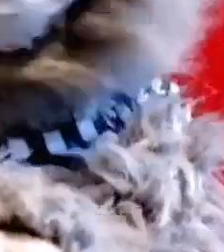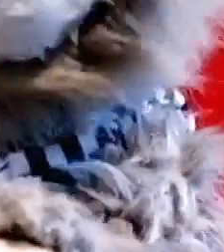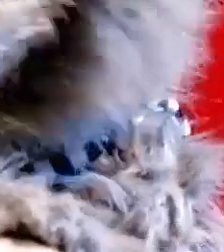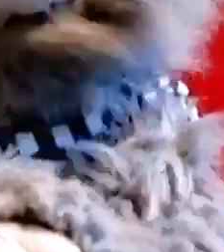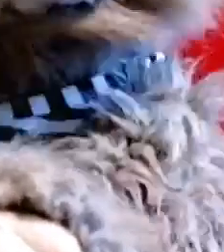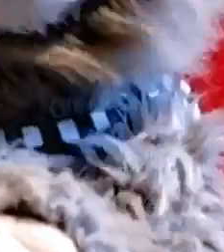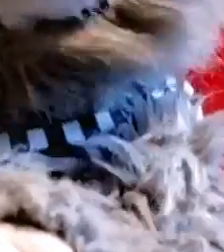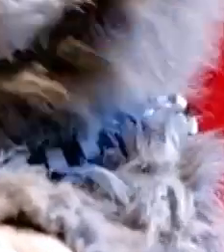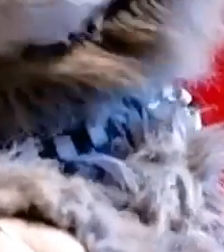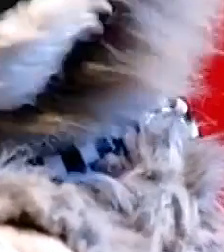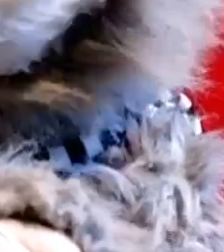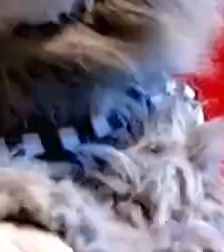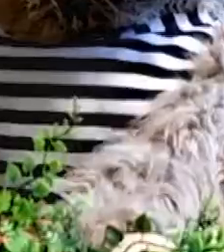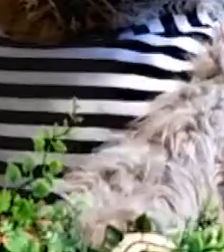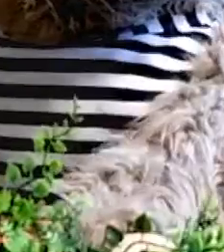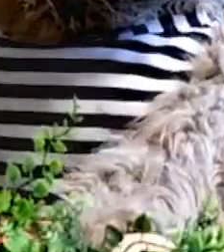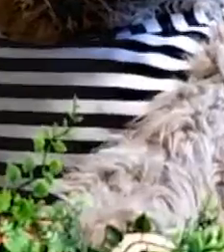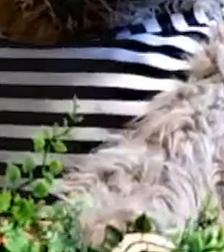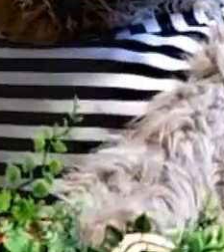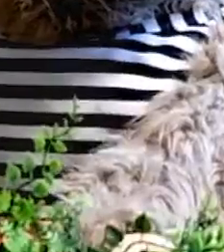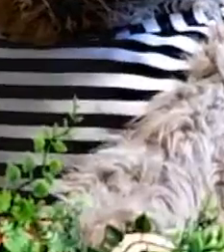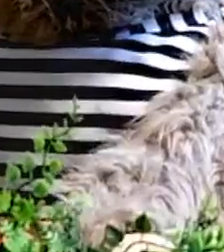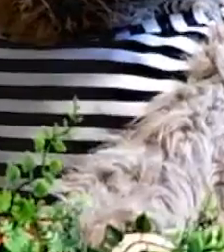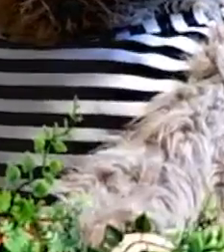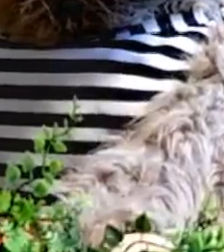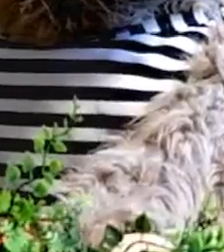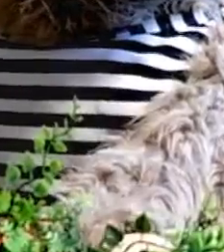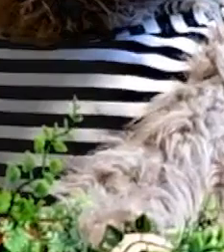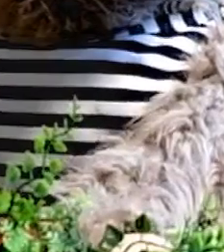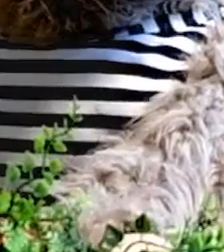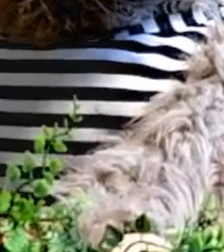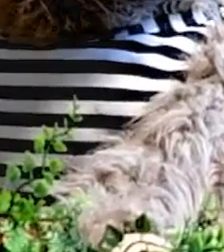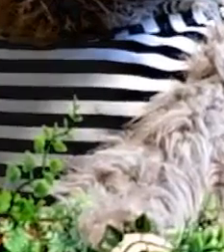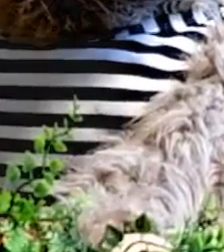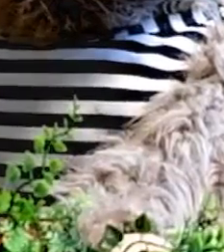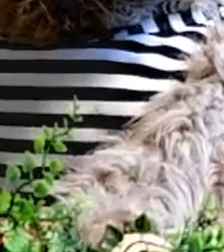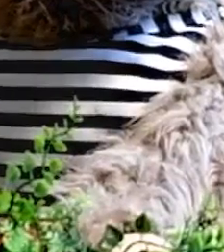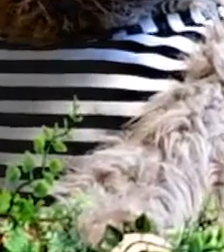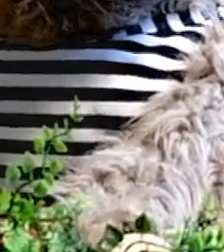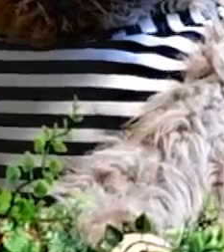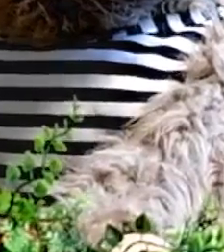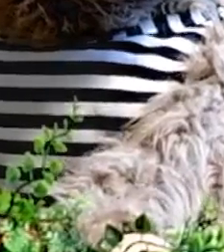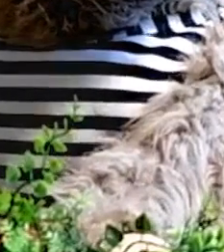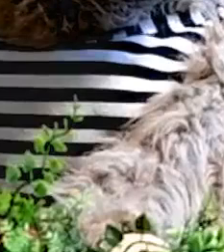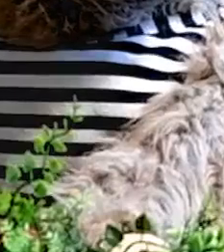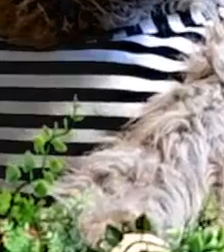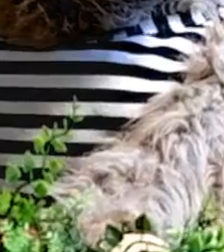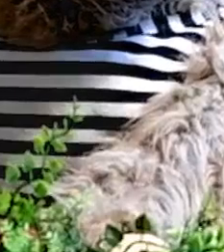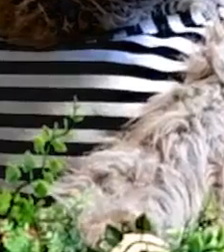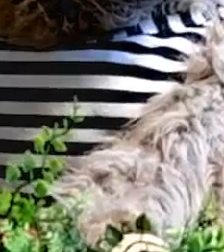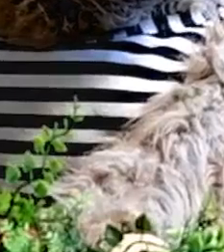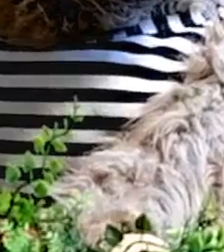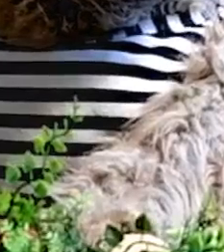los microplásticos. ¿Sabías que el mundo produce cada vez más plásticos que en su mayoría terminan